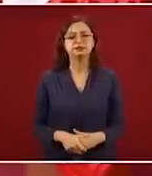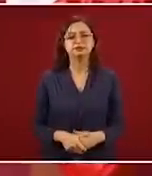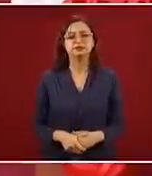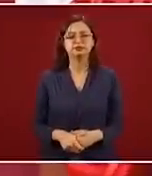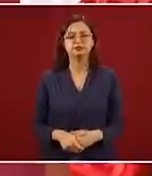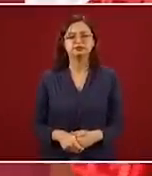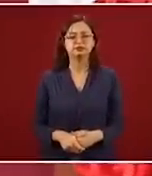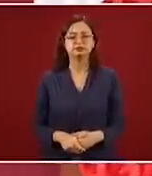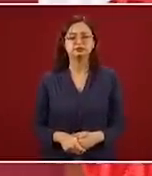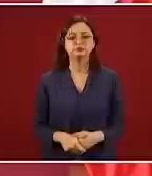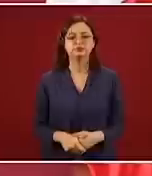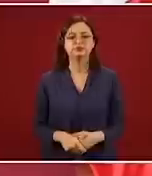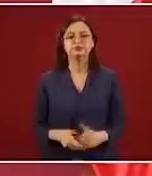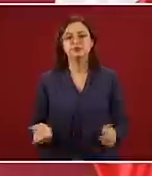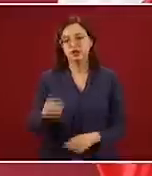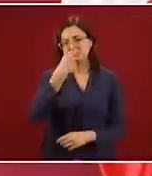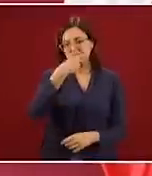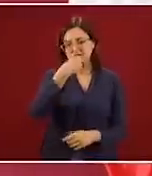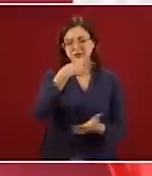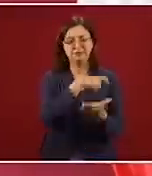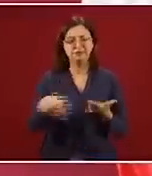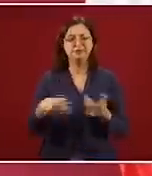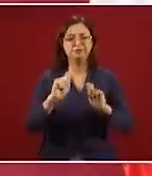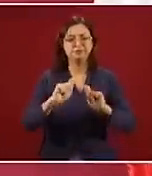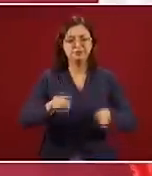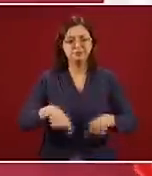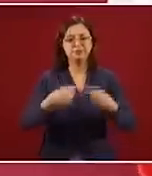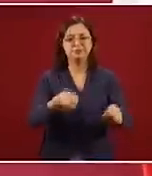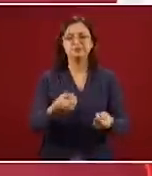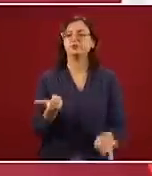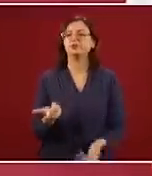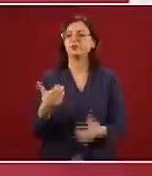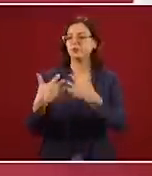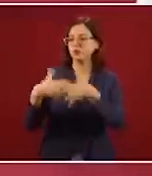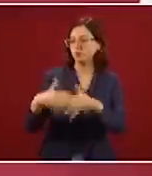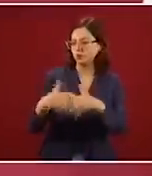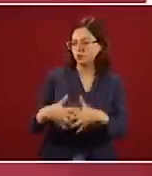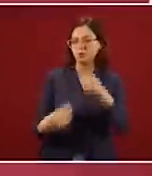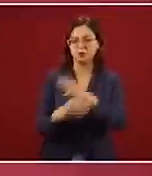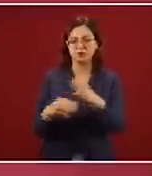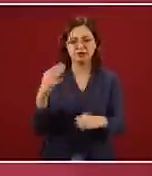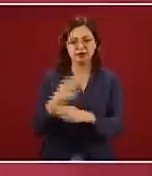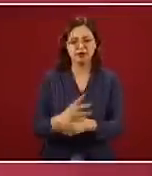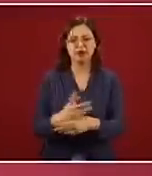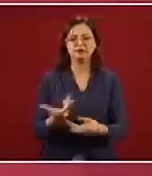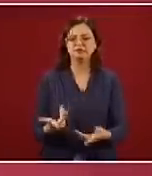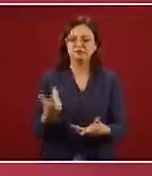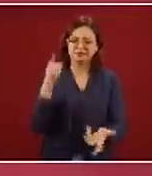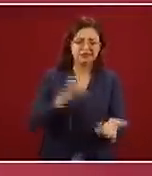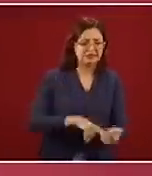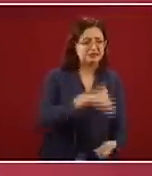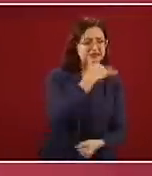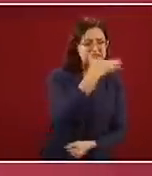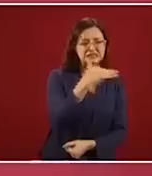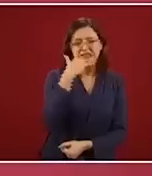en la compra de medicamentos, de equipos. Entonces, todo eso se